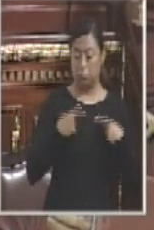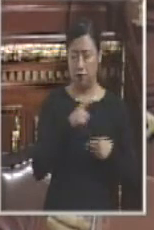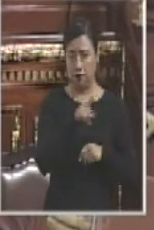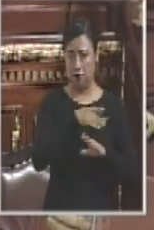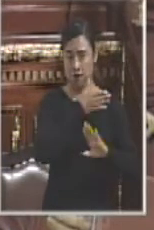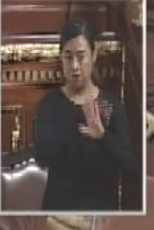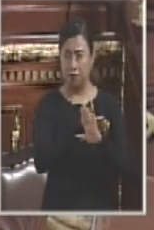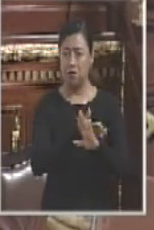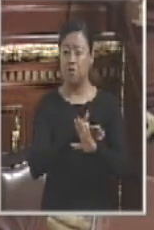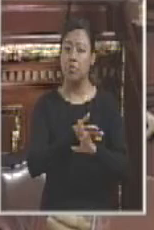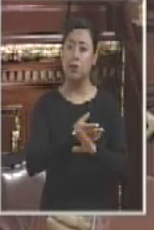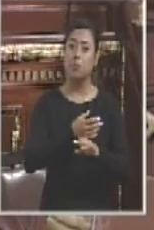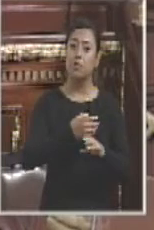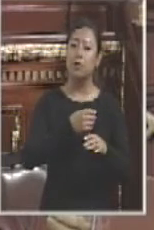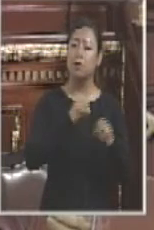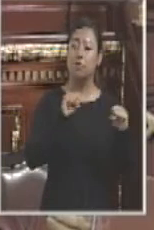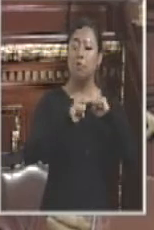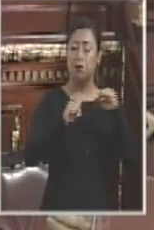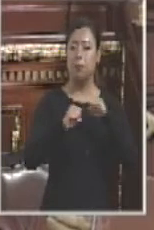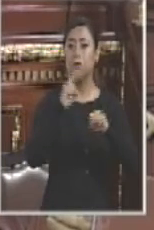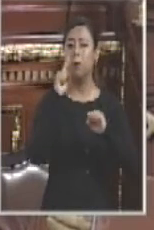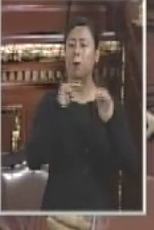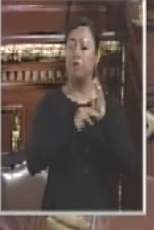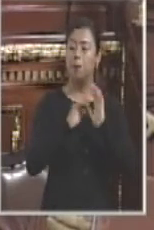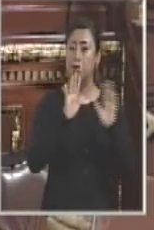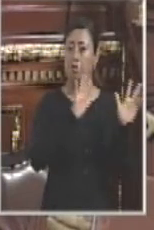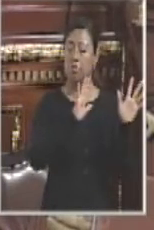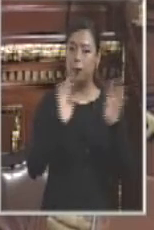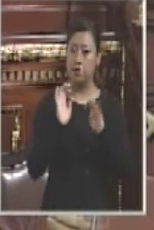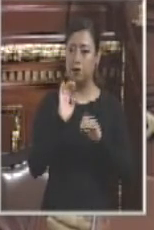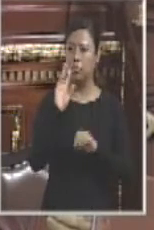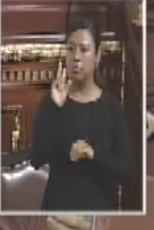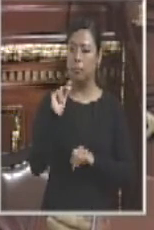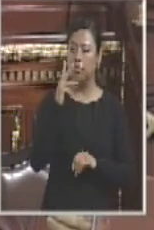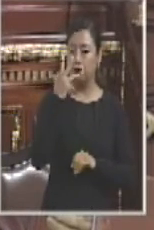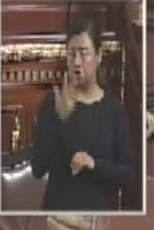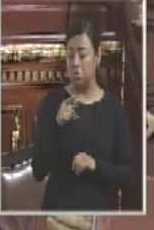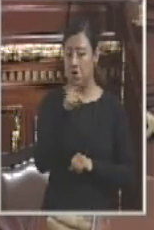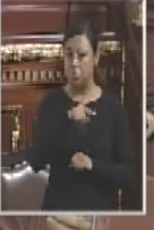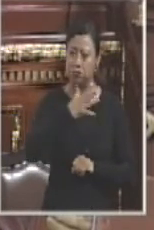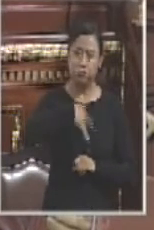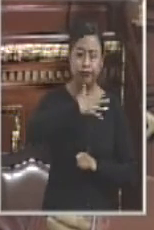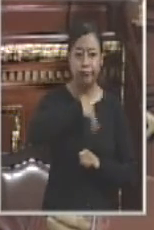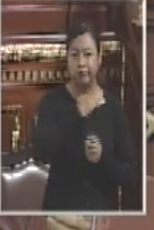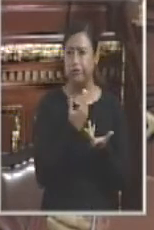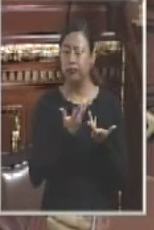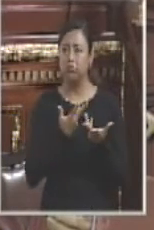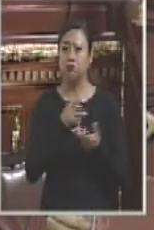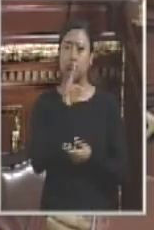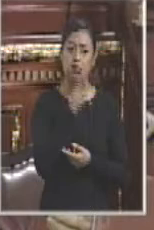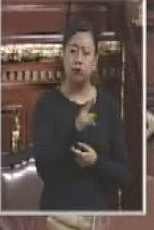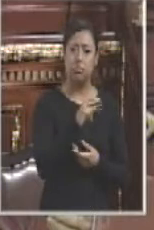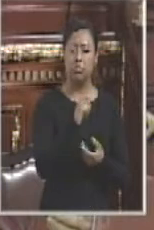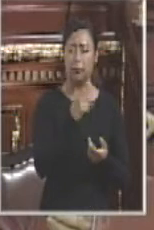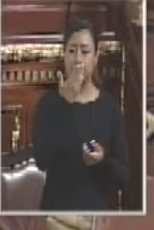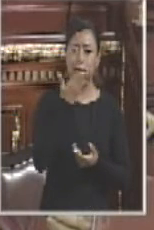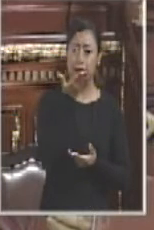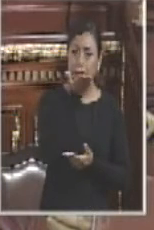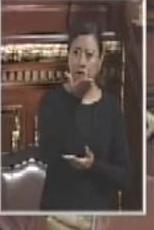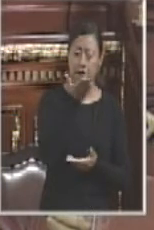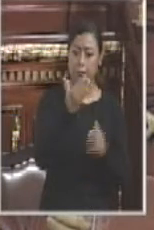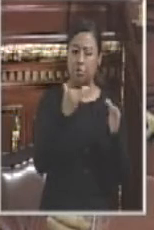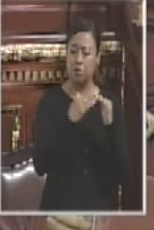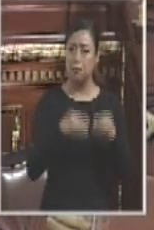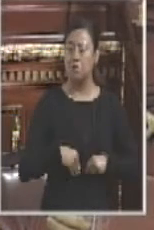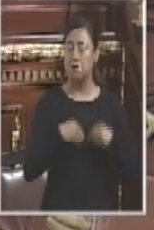del sismo de 1985. Se han dado a la tarea de buscar alguna solución a su demanda legítima de vivienda y hasta el